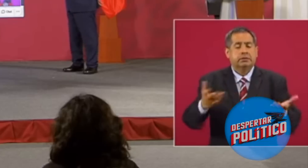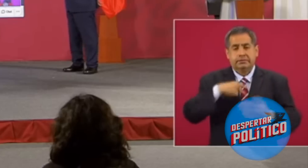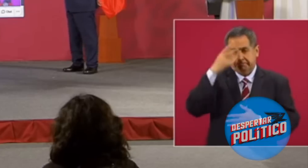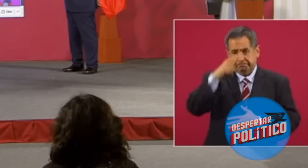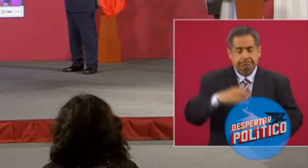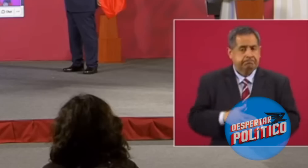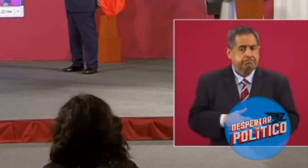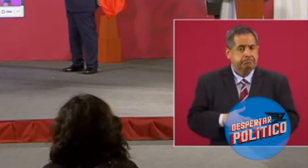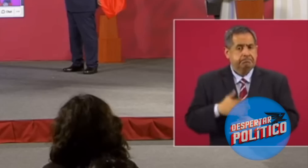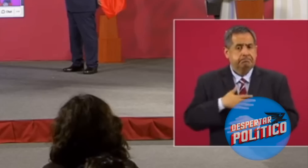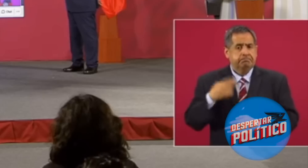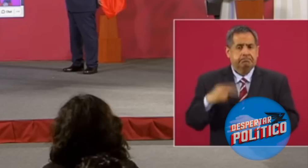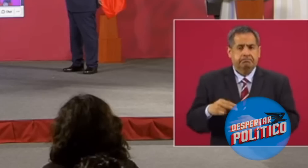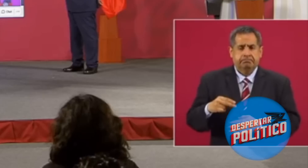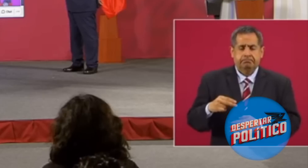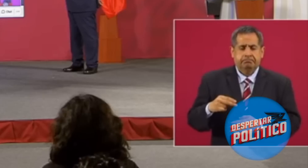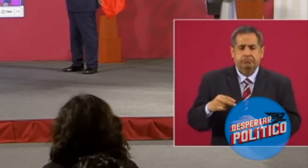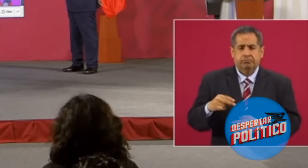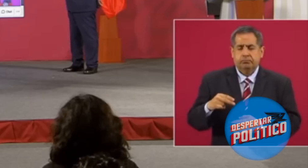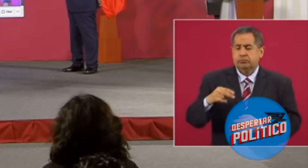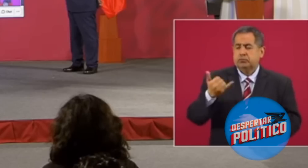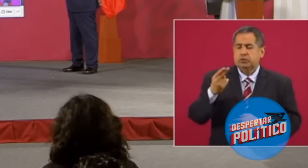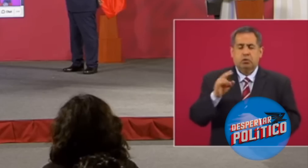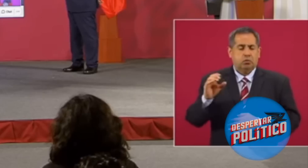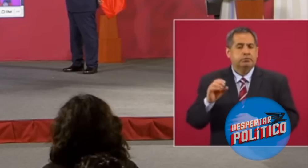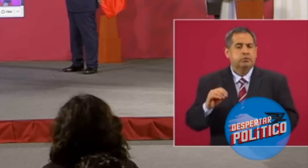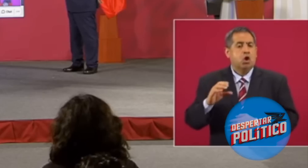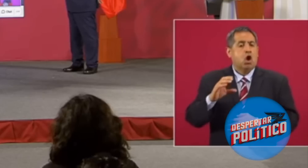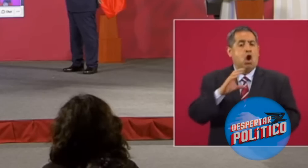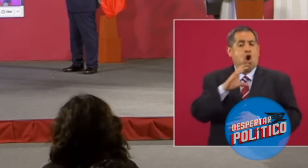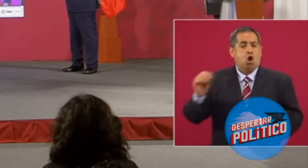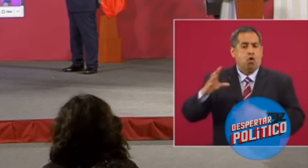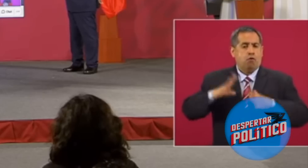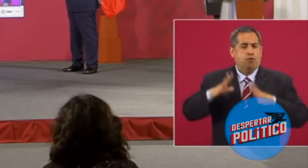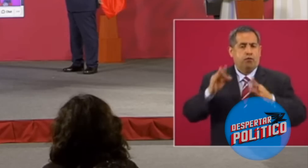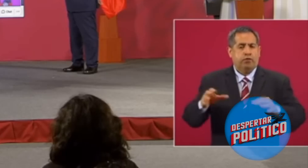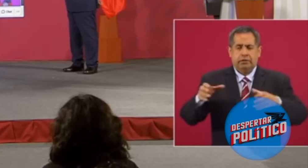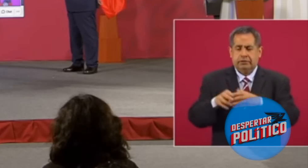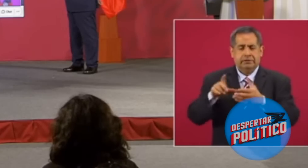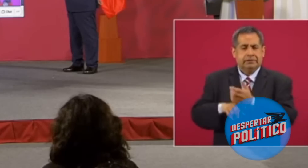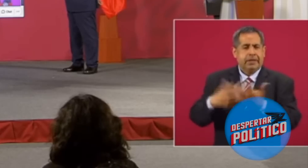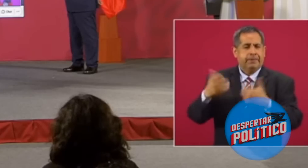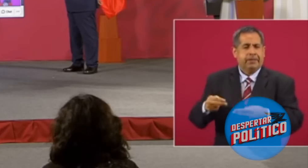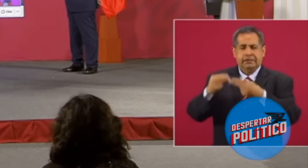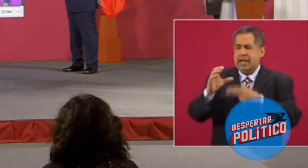me llamo Chuifeng Yu, soy cofundador y CEO de CanSino.